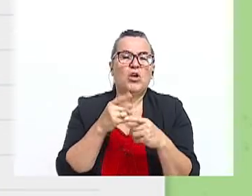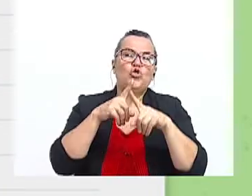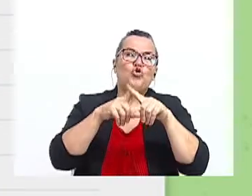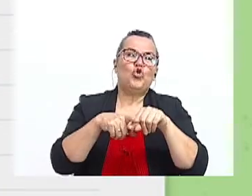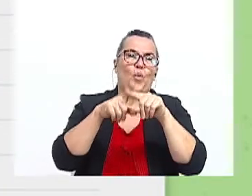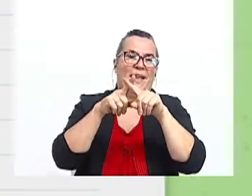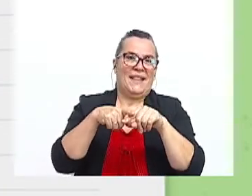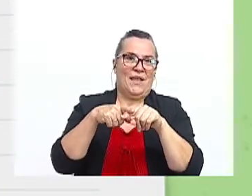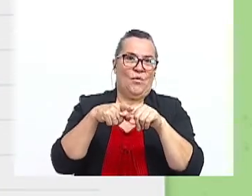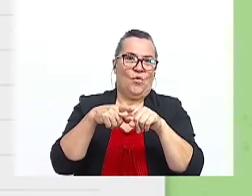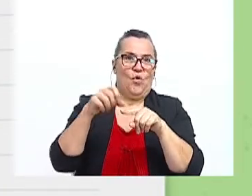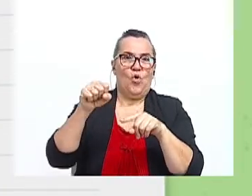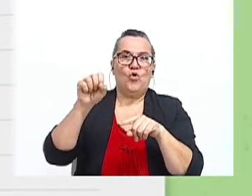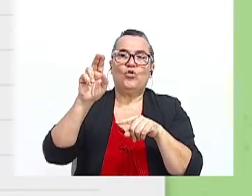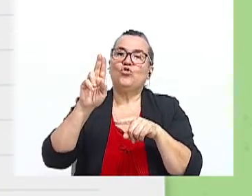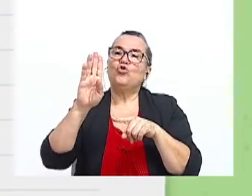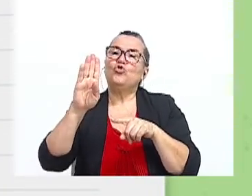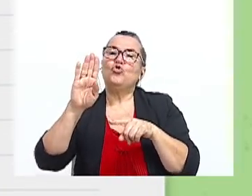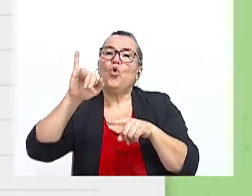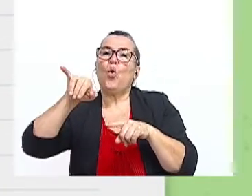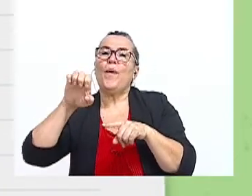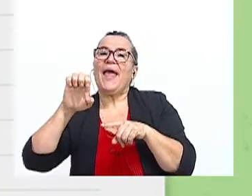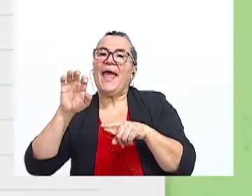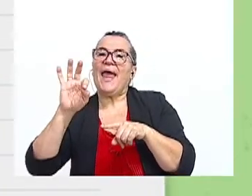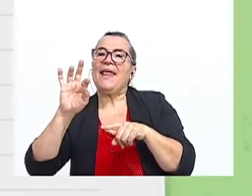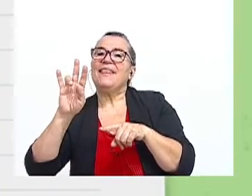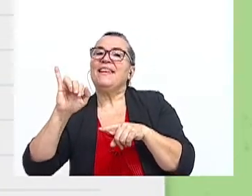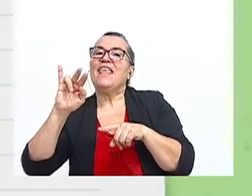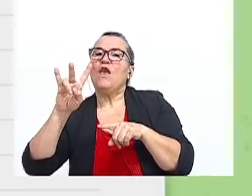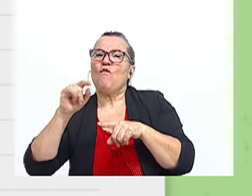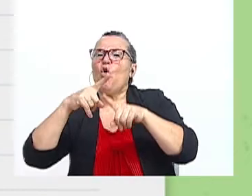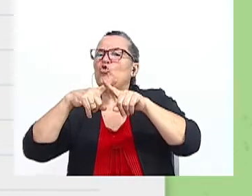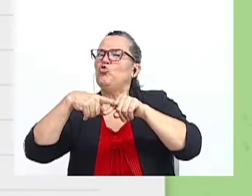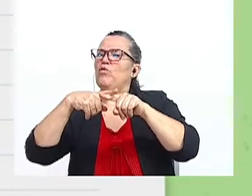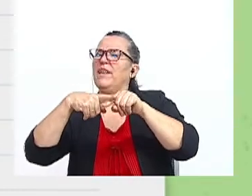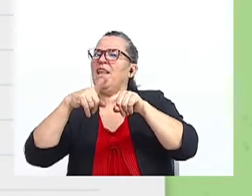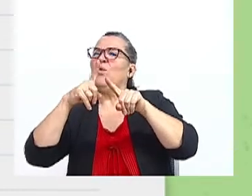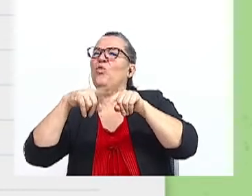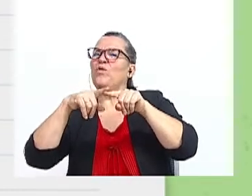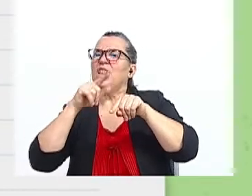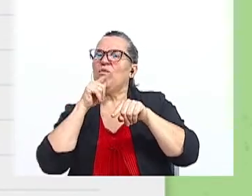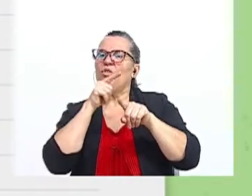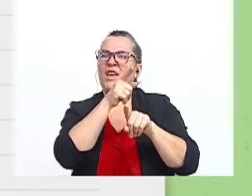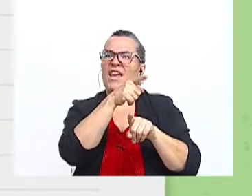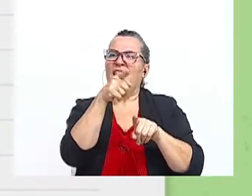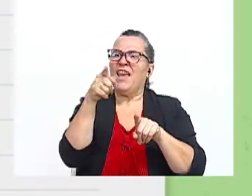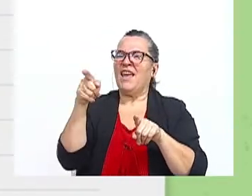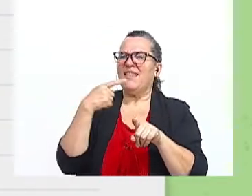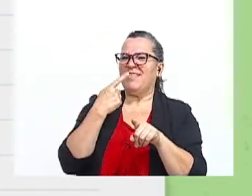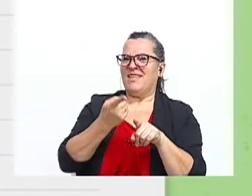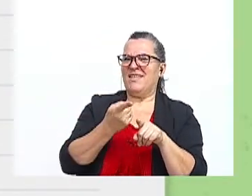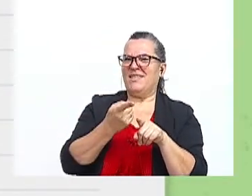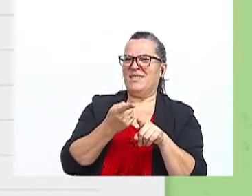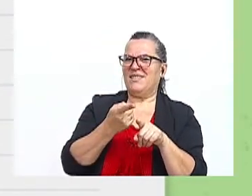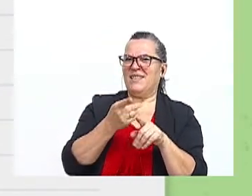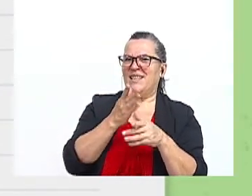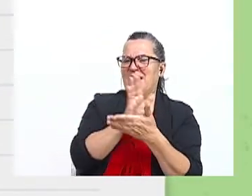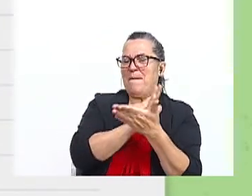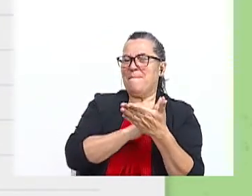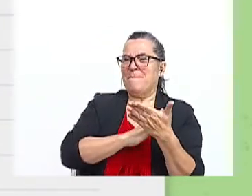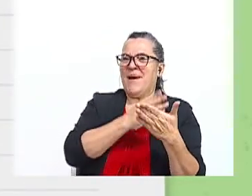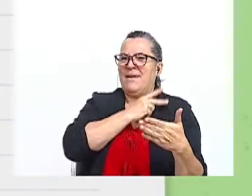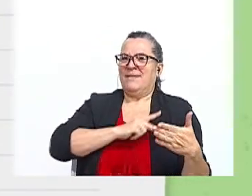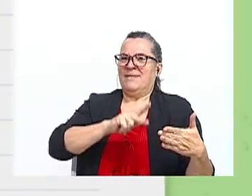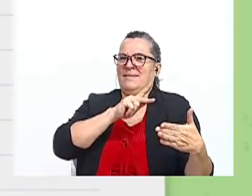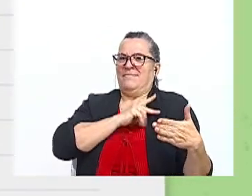subjetivo. Sí, eso es lo que quiere decir subjetivo, que tiene ese corte